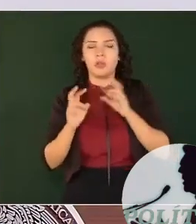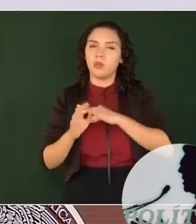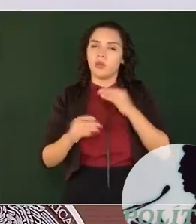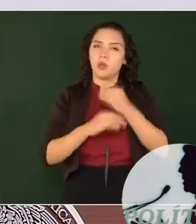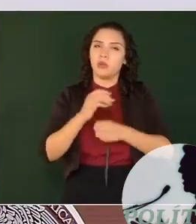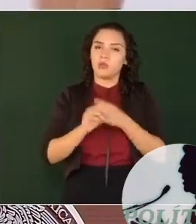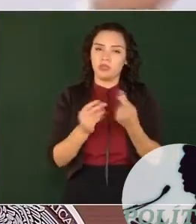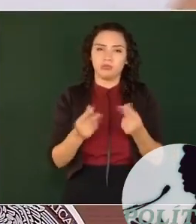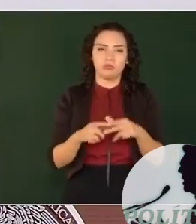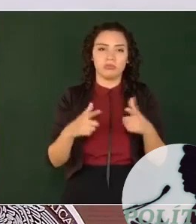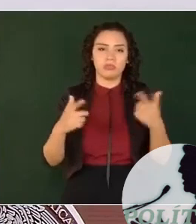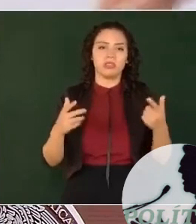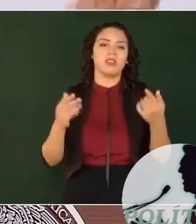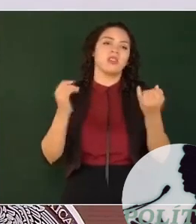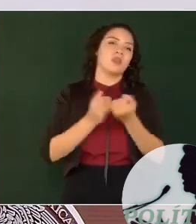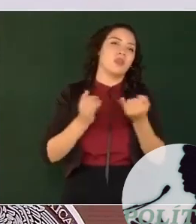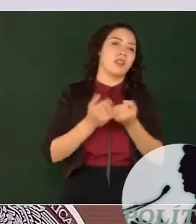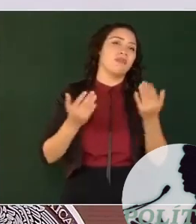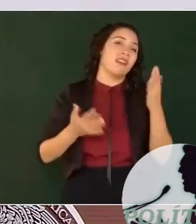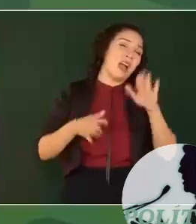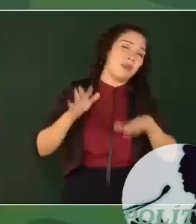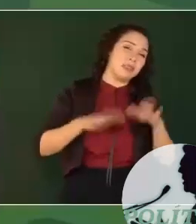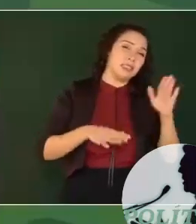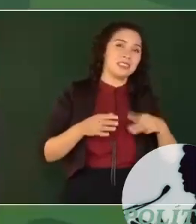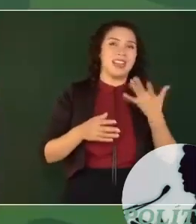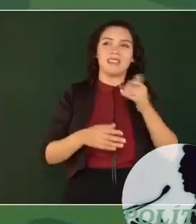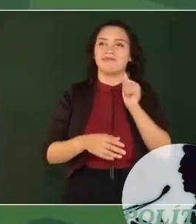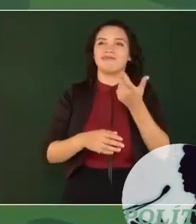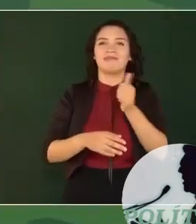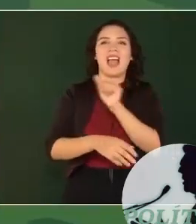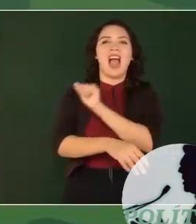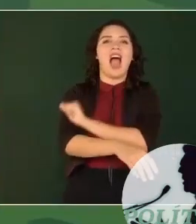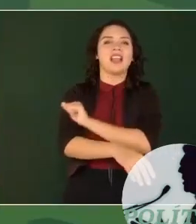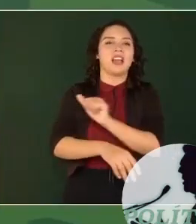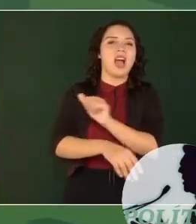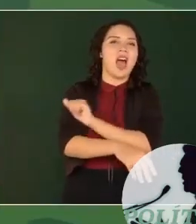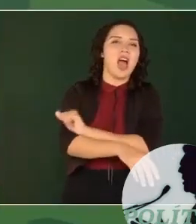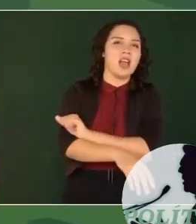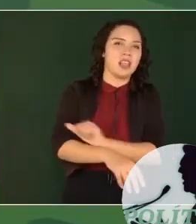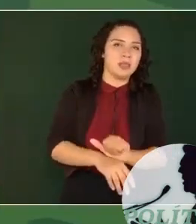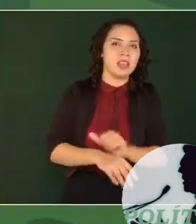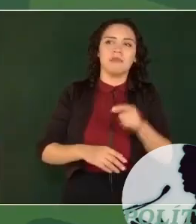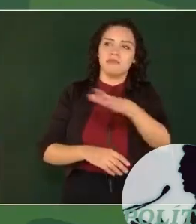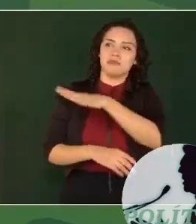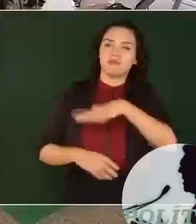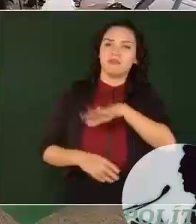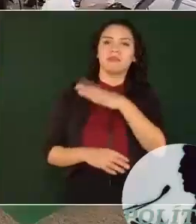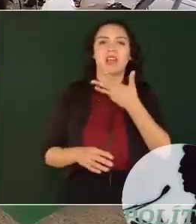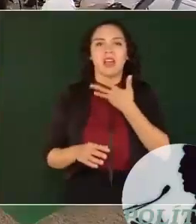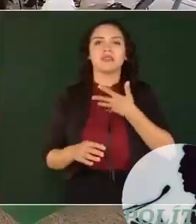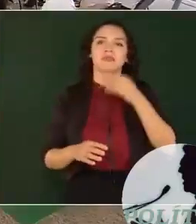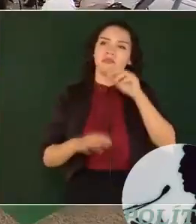cada vez más a la baja con el aumento que se da en el puerto de Altamira, y se buscan alternativas de empleo y